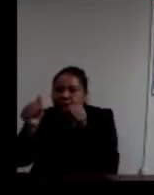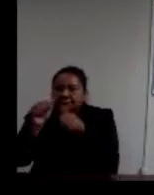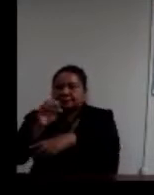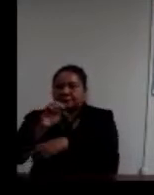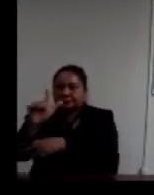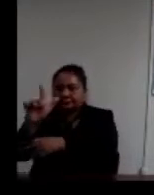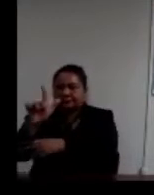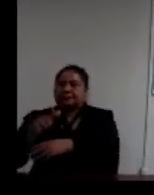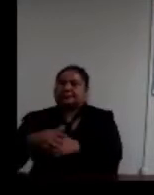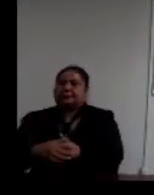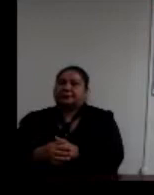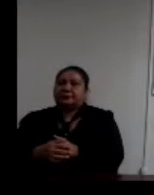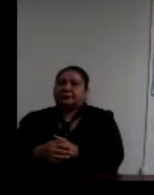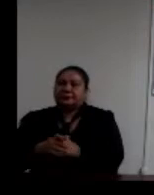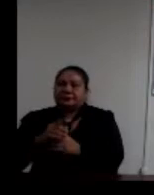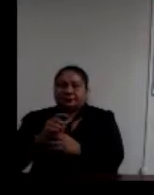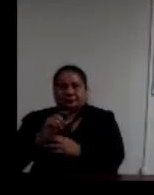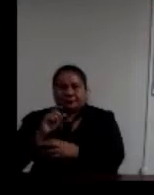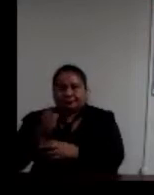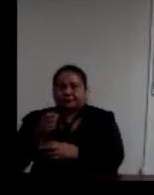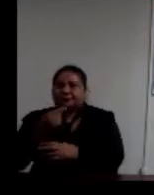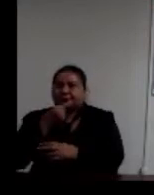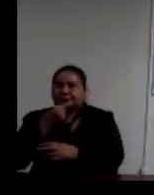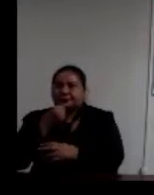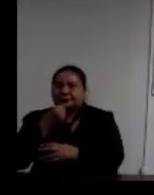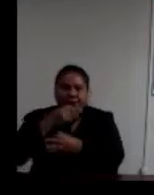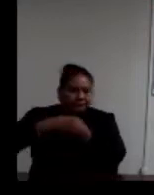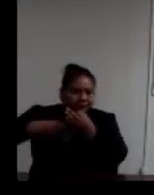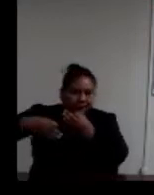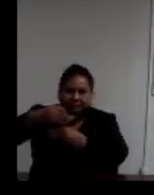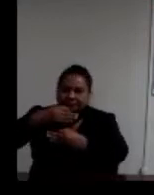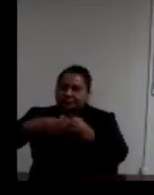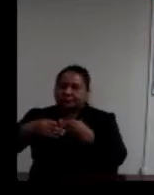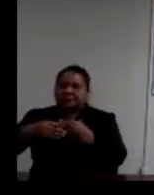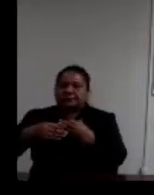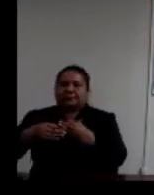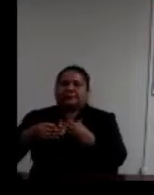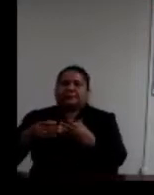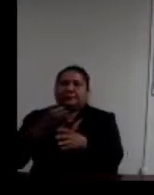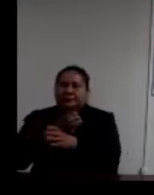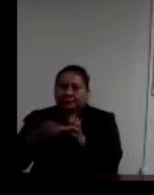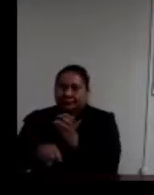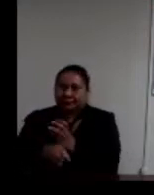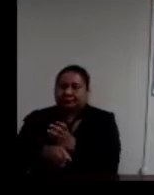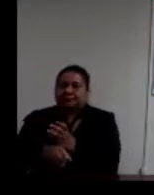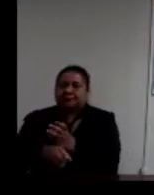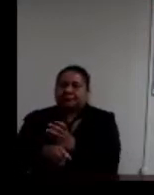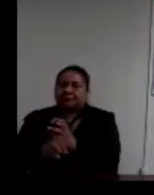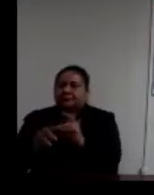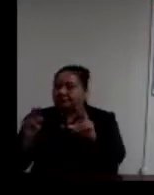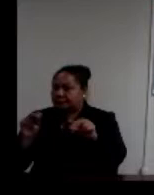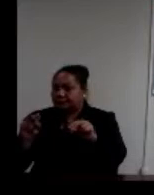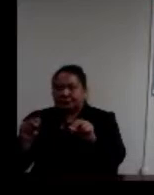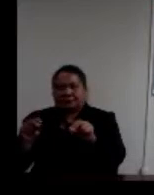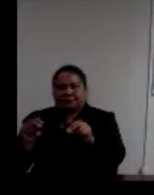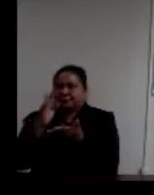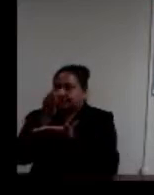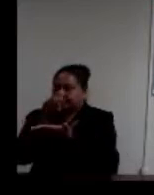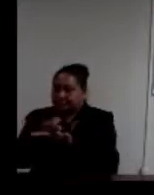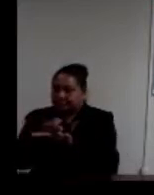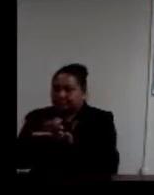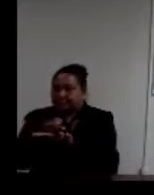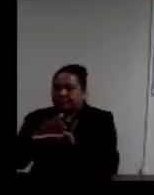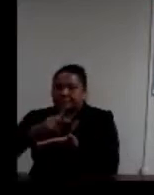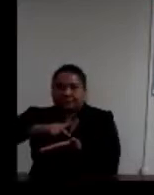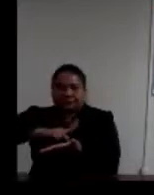disocial es aquel diagnóstico cuando el niño hace todos los comportamientos básicamente no aptos o no propios